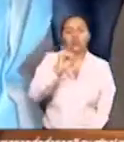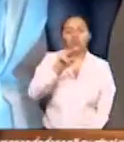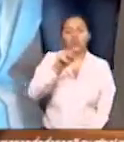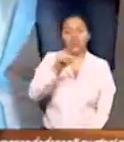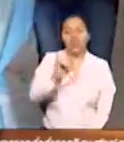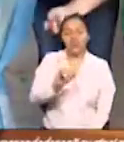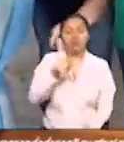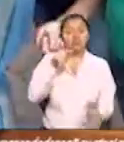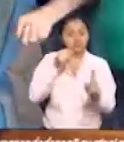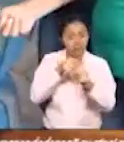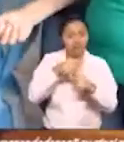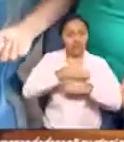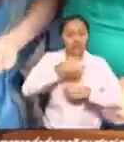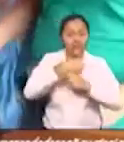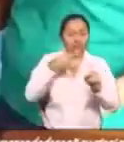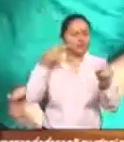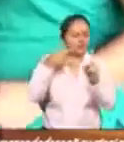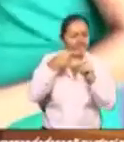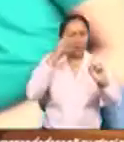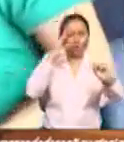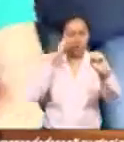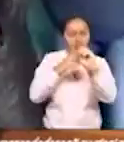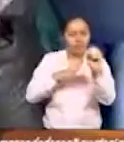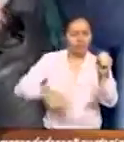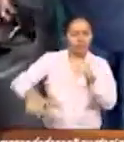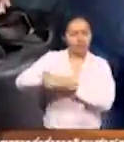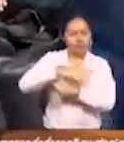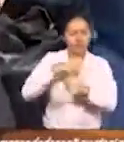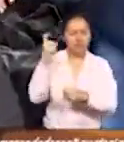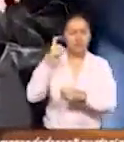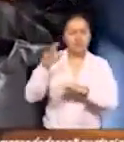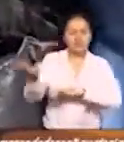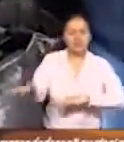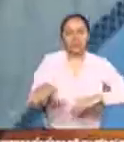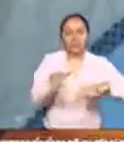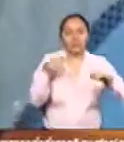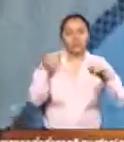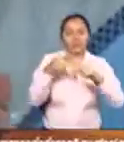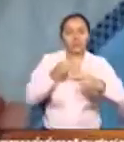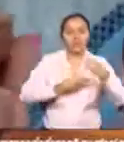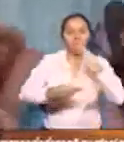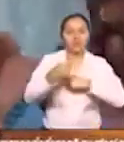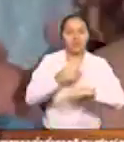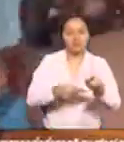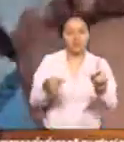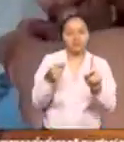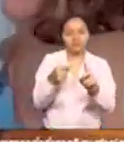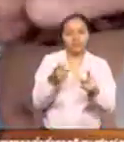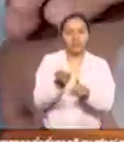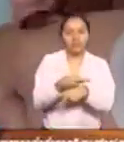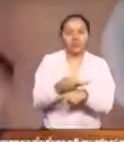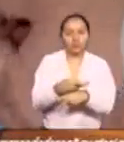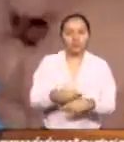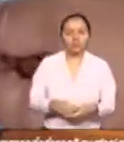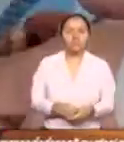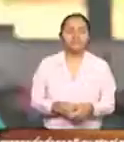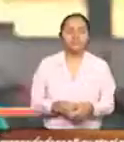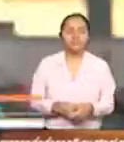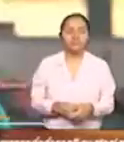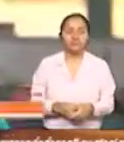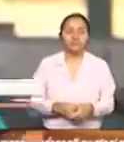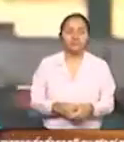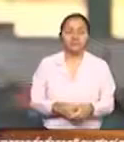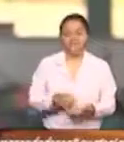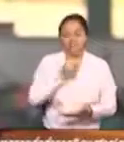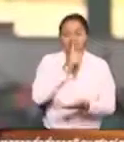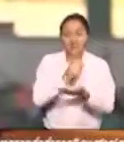Focage y que tiene como primera finalidad cubrir la necesidad de los agricultores en la comercialización de sus productos. Realmente nosotros